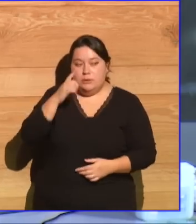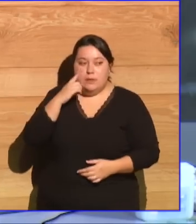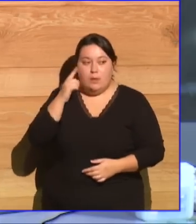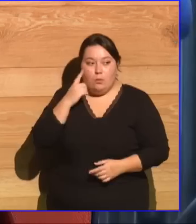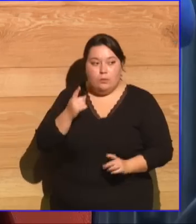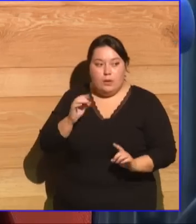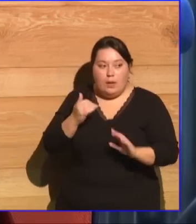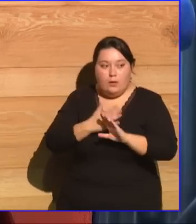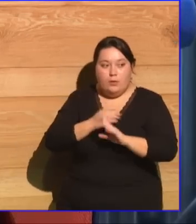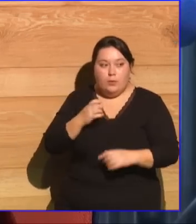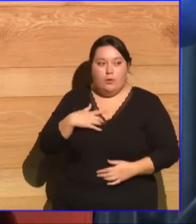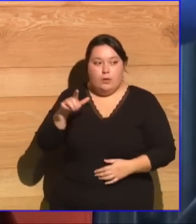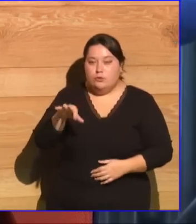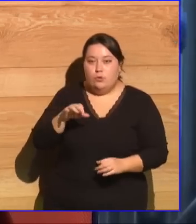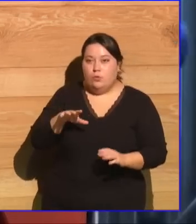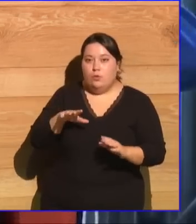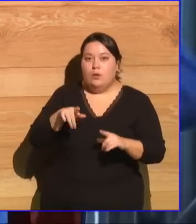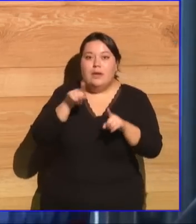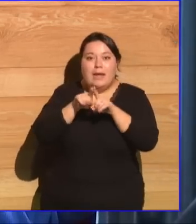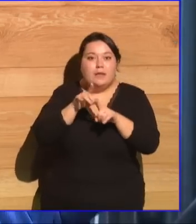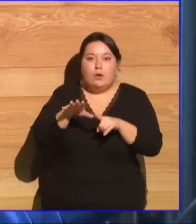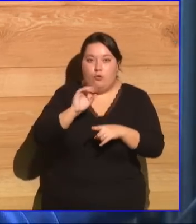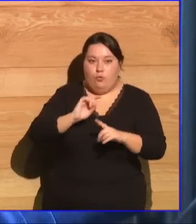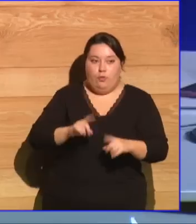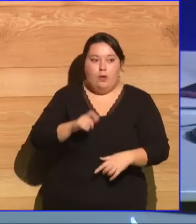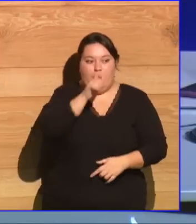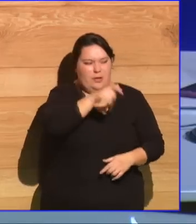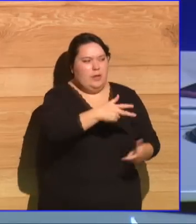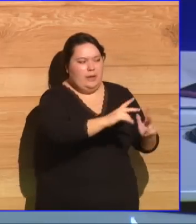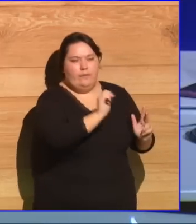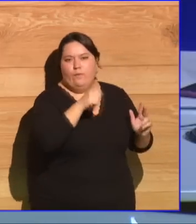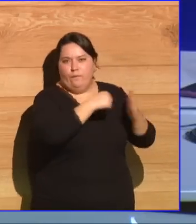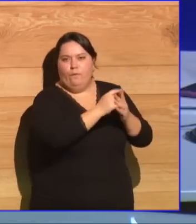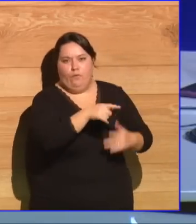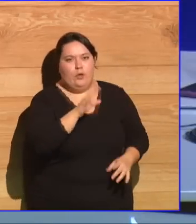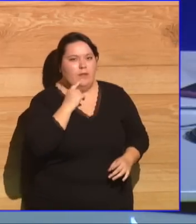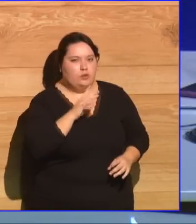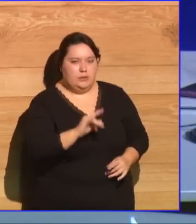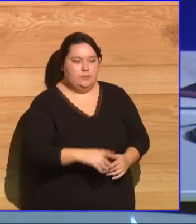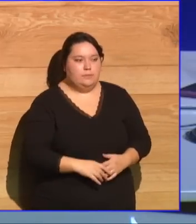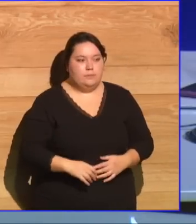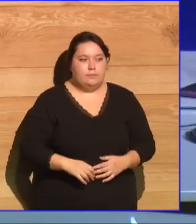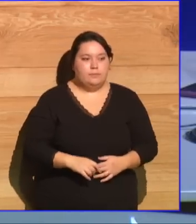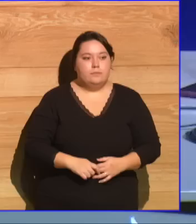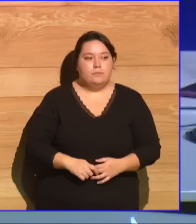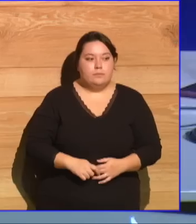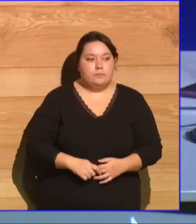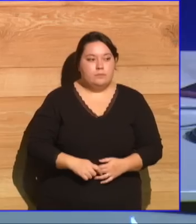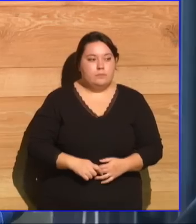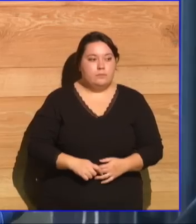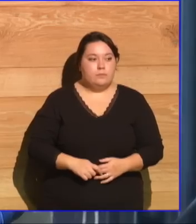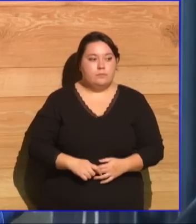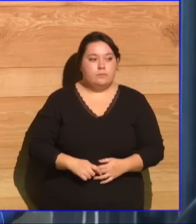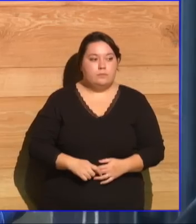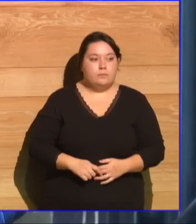jocosidad de antes, pero nadie ha interpretado esto como una crítica. Bueno, hay un señor por ahí sentado que sí. Seguro. Sí. Se está levantando le he visto la indignado. actitud, le he visto la